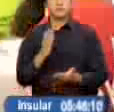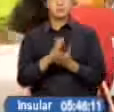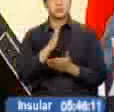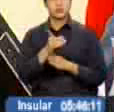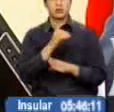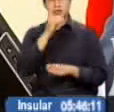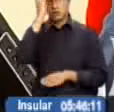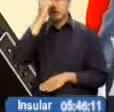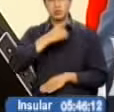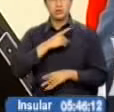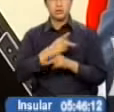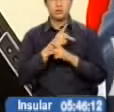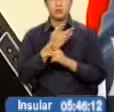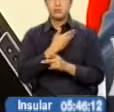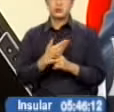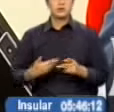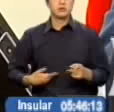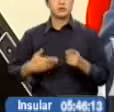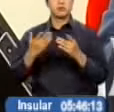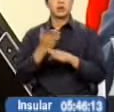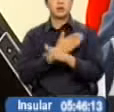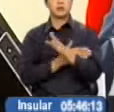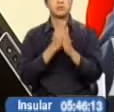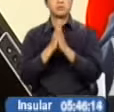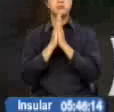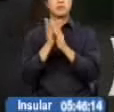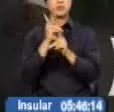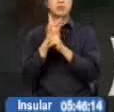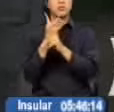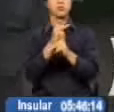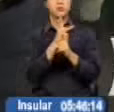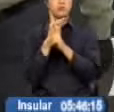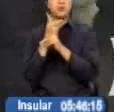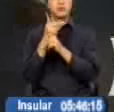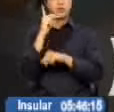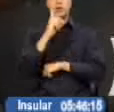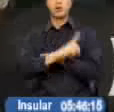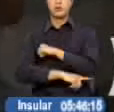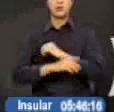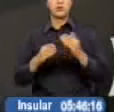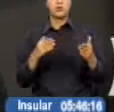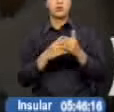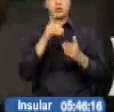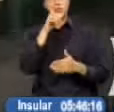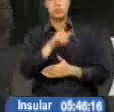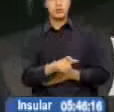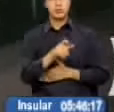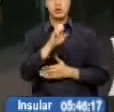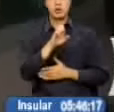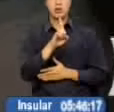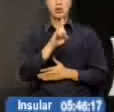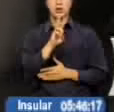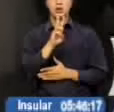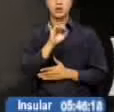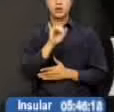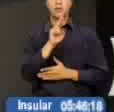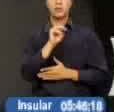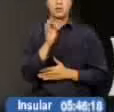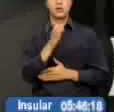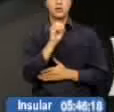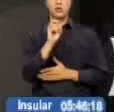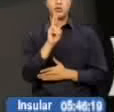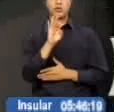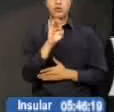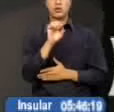la resolución el jefe de estado había solicitado al consejo una sanción contra el capitán de corbeta schrimm ortega quien